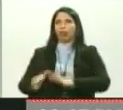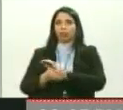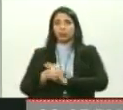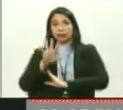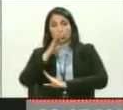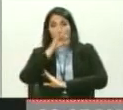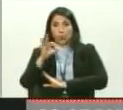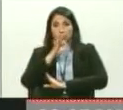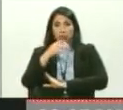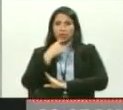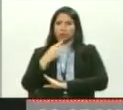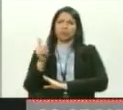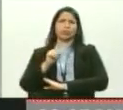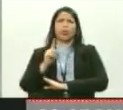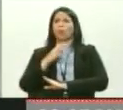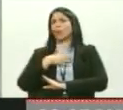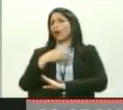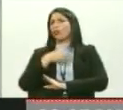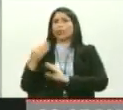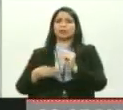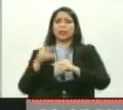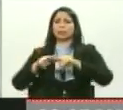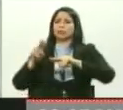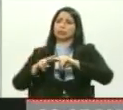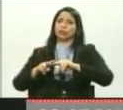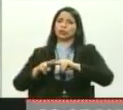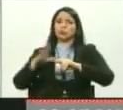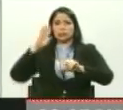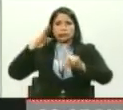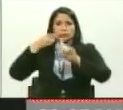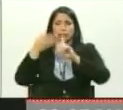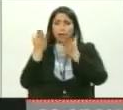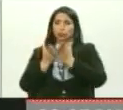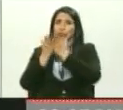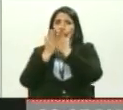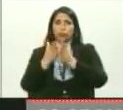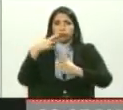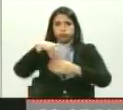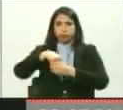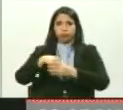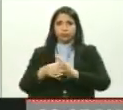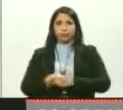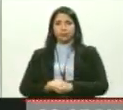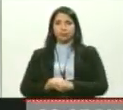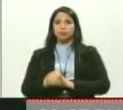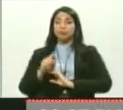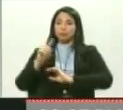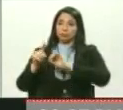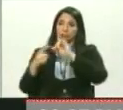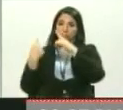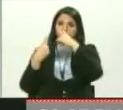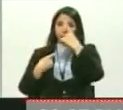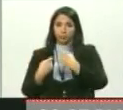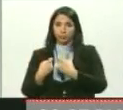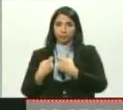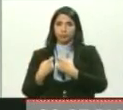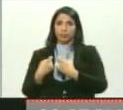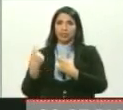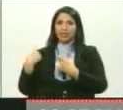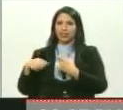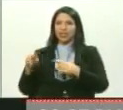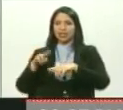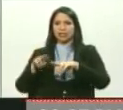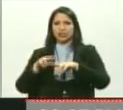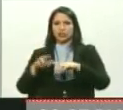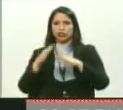dice, no lo logro. ¿No? Eso pasa. Se le pregunta a los que tienen niños en